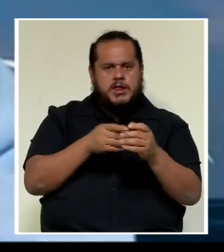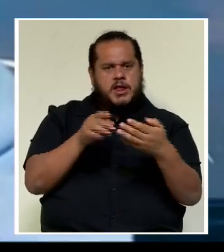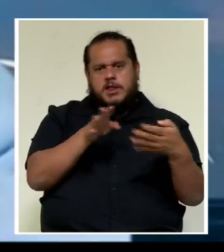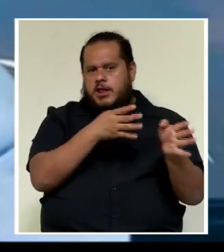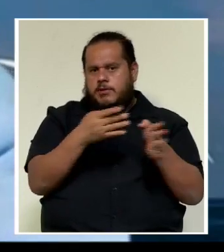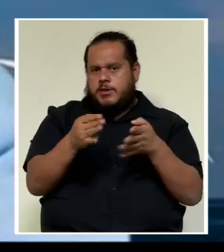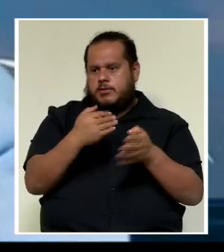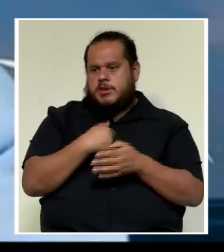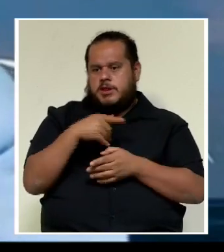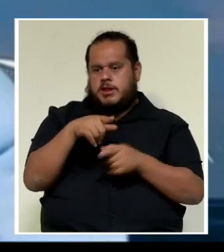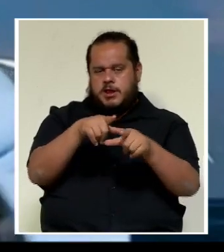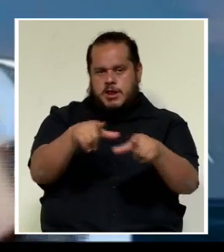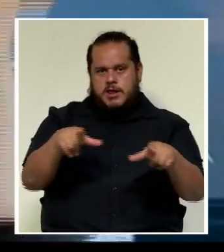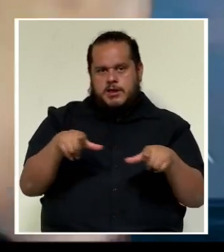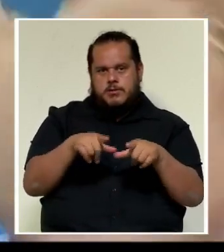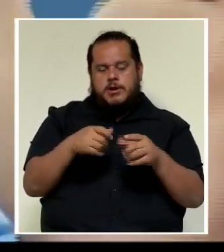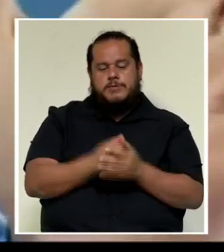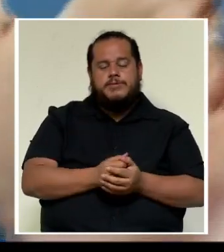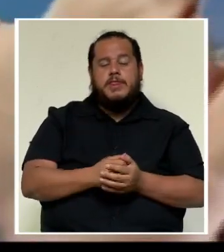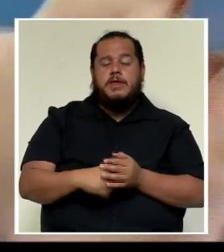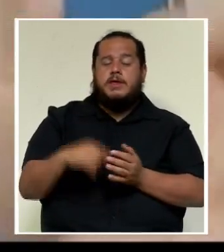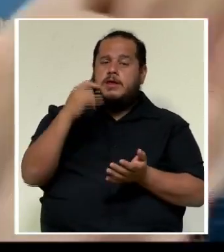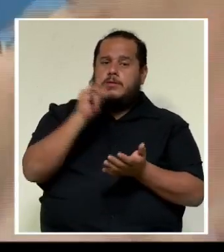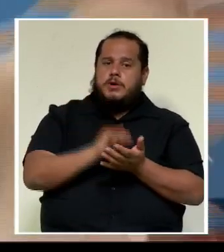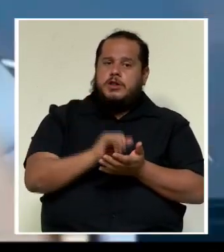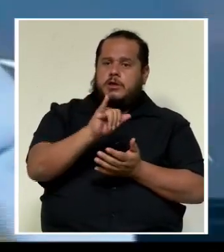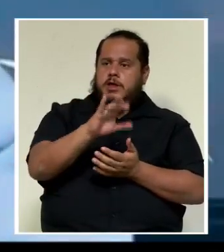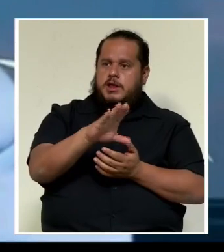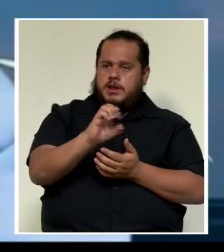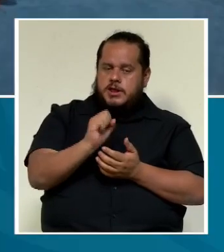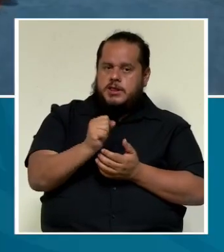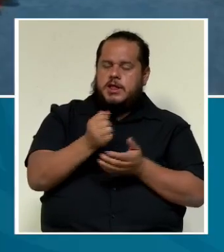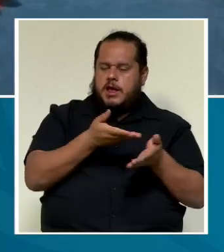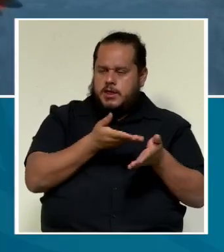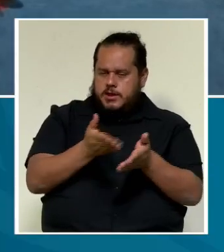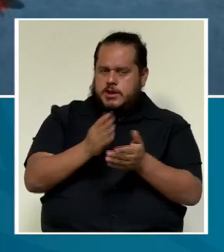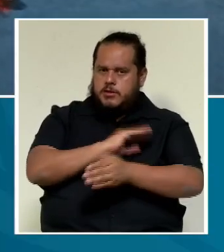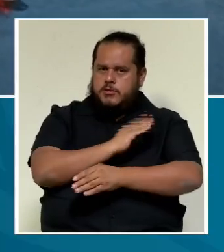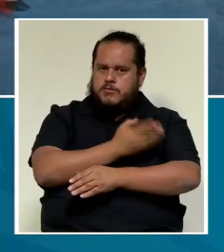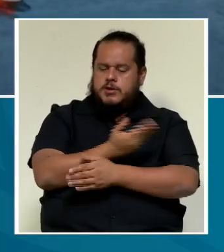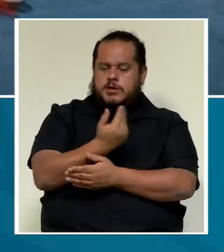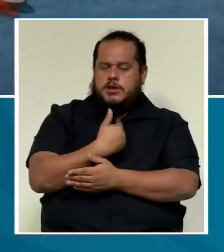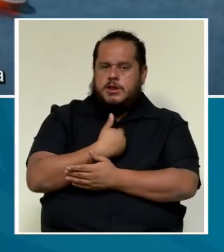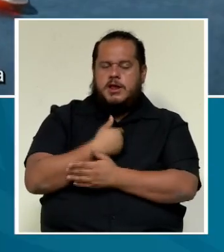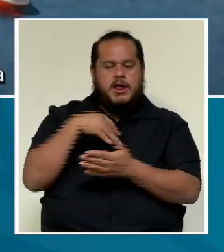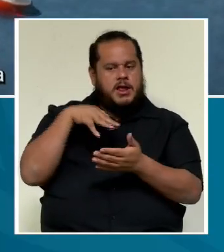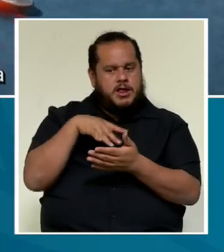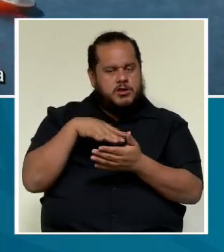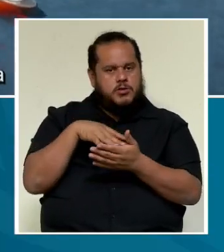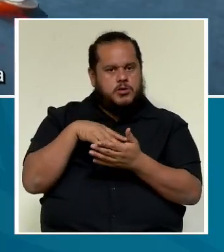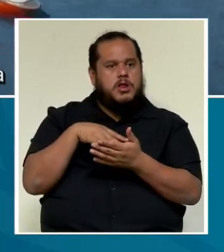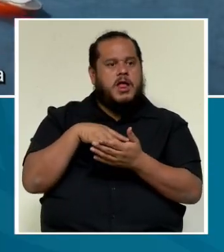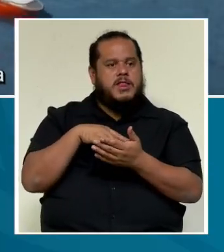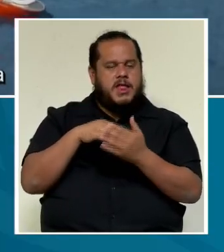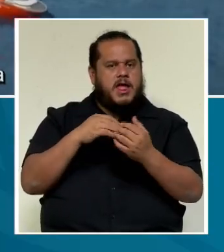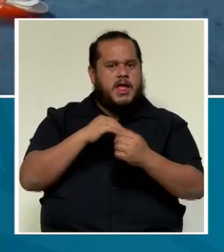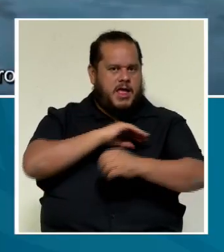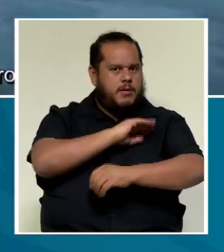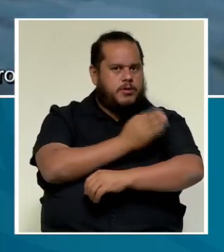la zona. De ahí que el ICE ha dirigido esfuerzos en tener estudios de potencial.